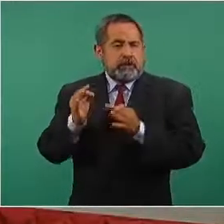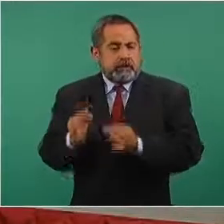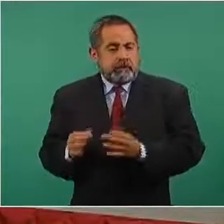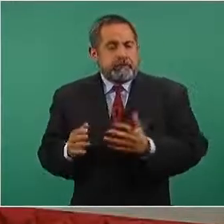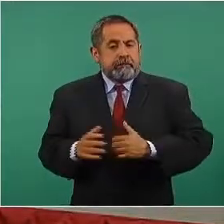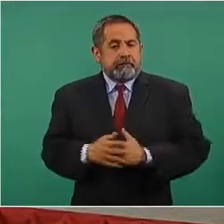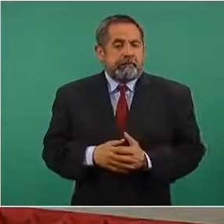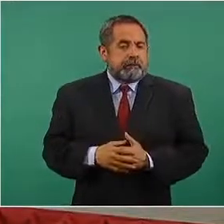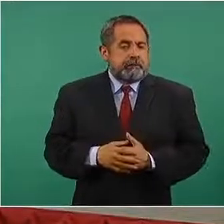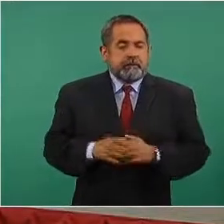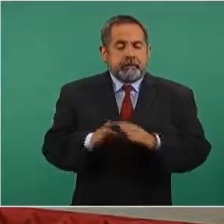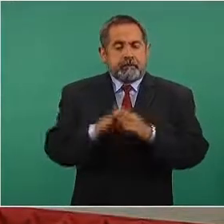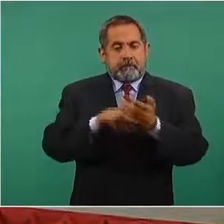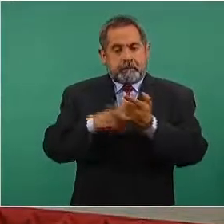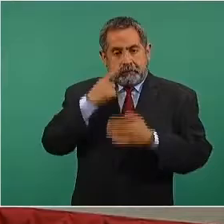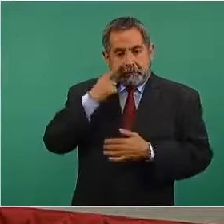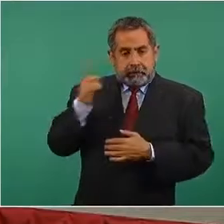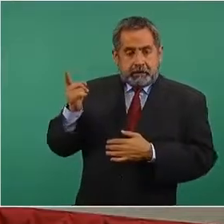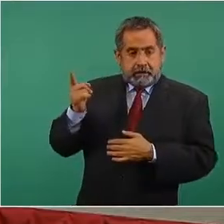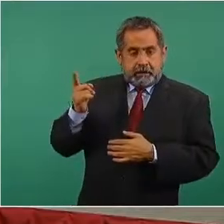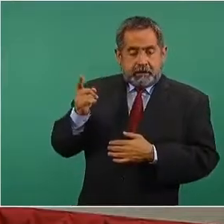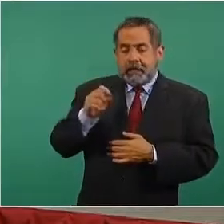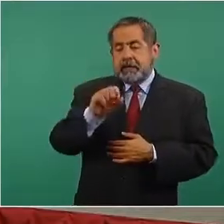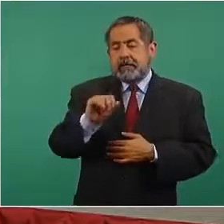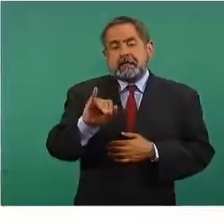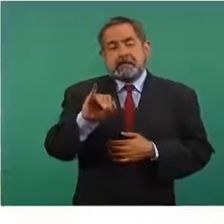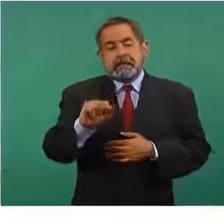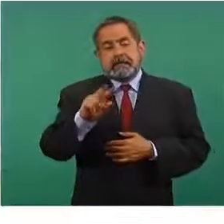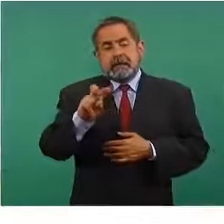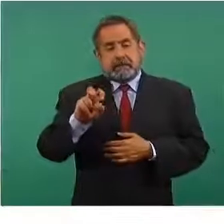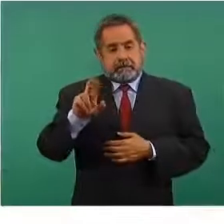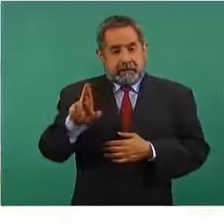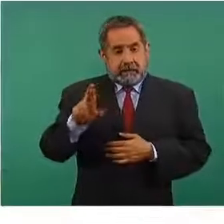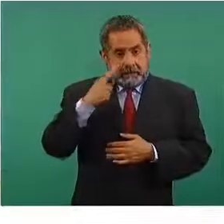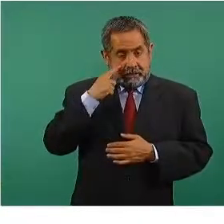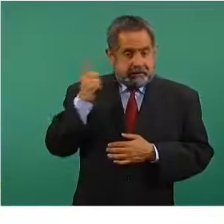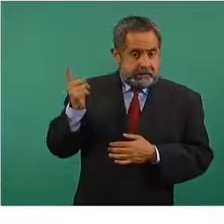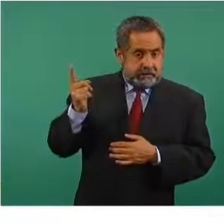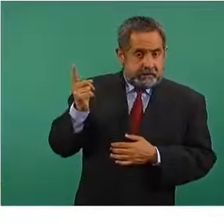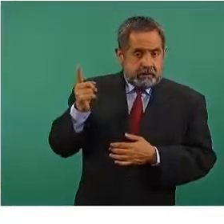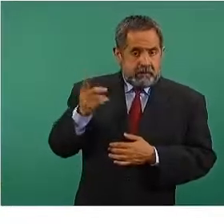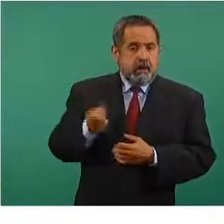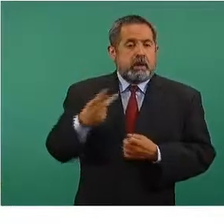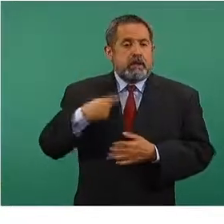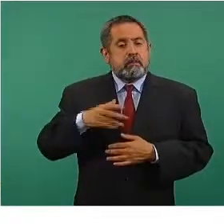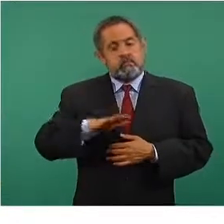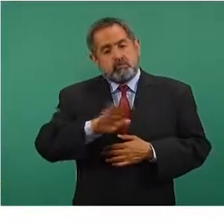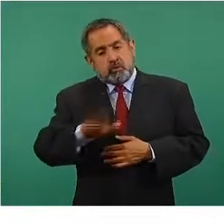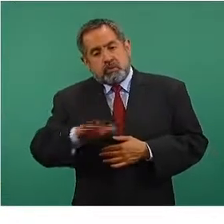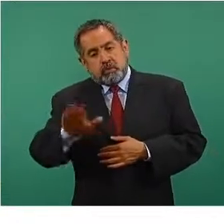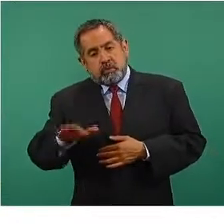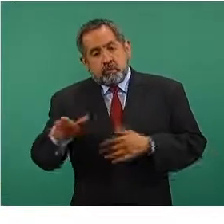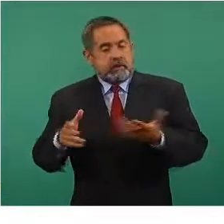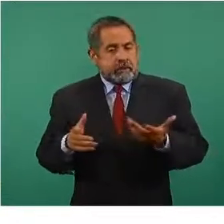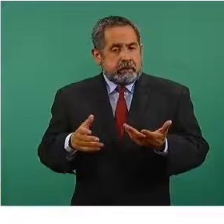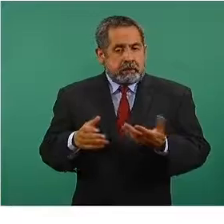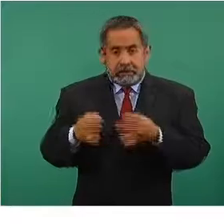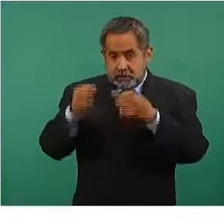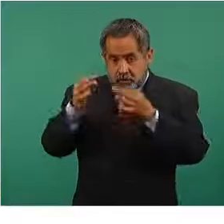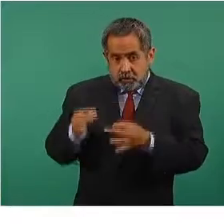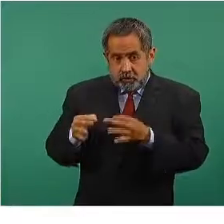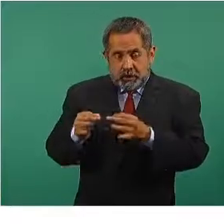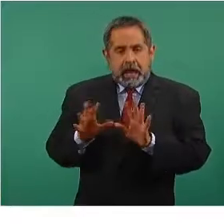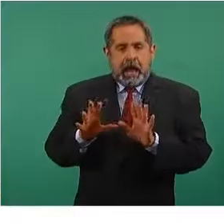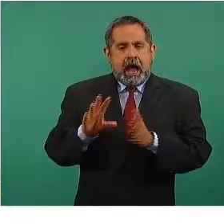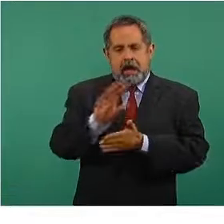visto, en principio tenemos el sistema CISBER, que registra las defunciones, y si están confirmadas serán ya parte de